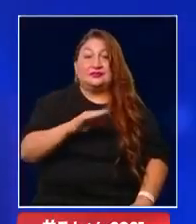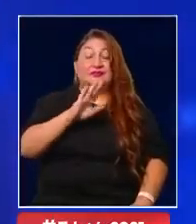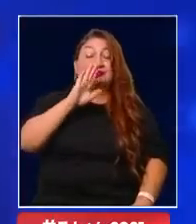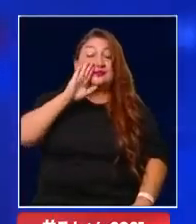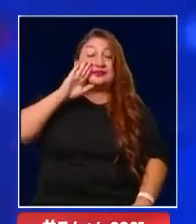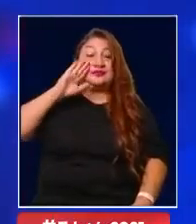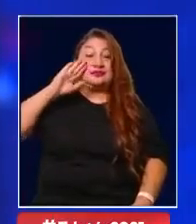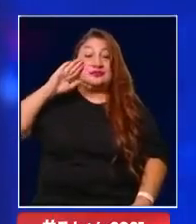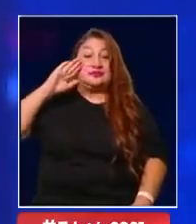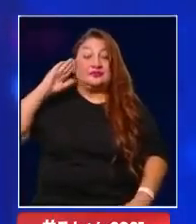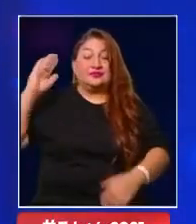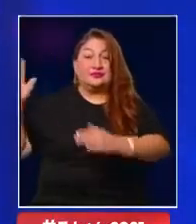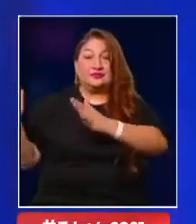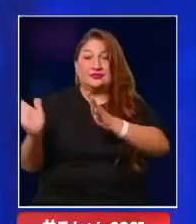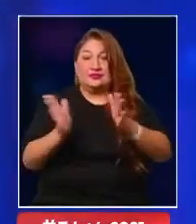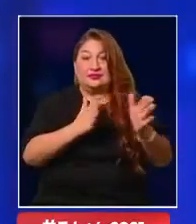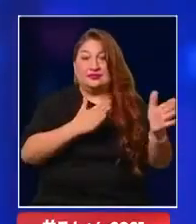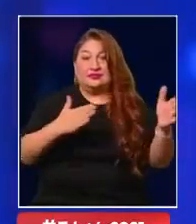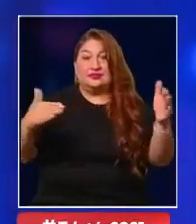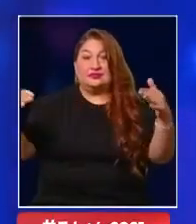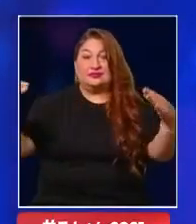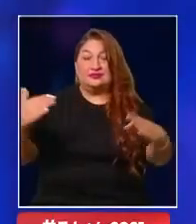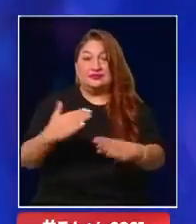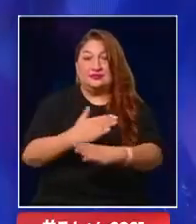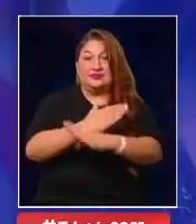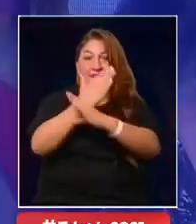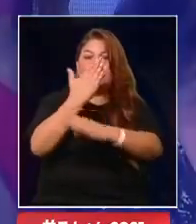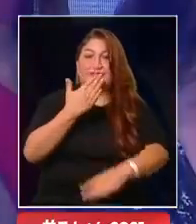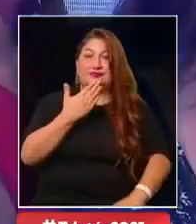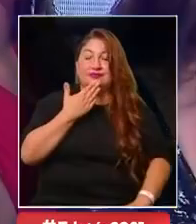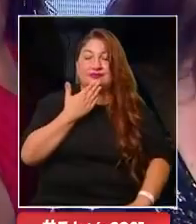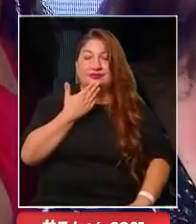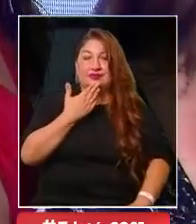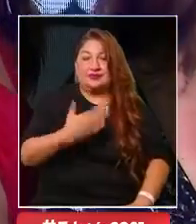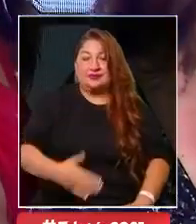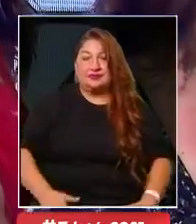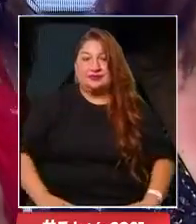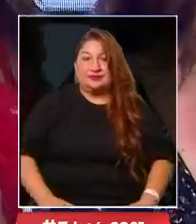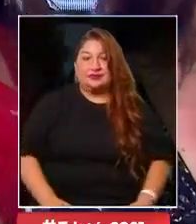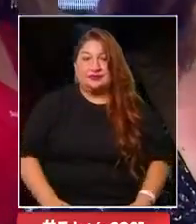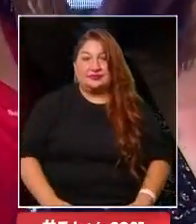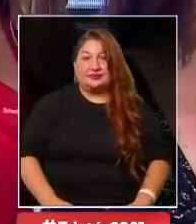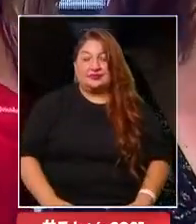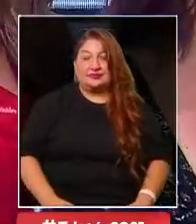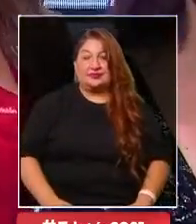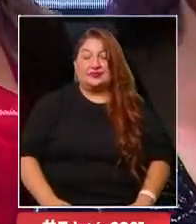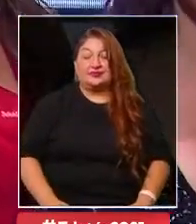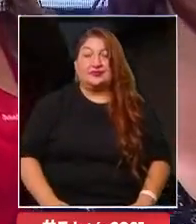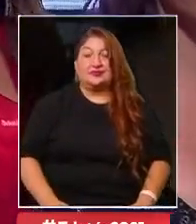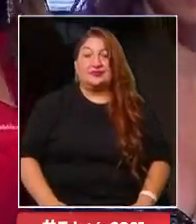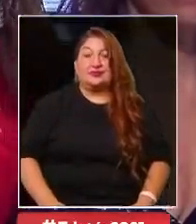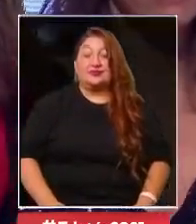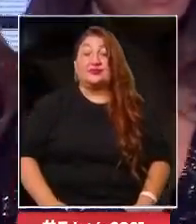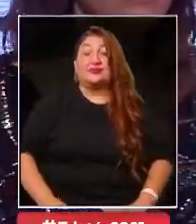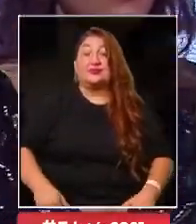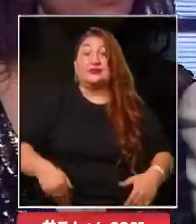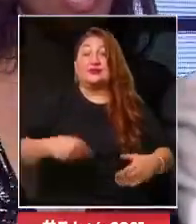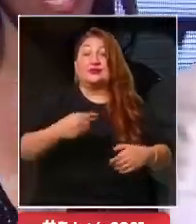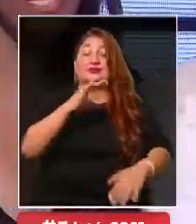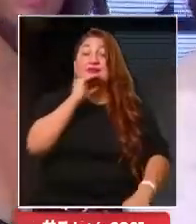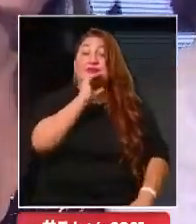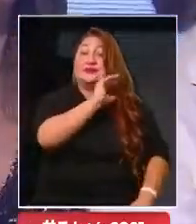puras risas se cruzan tan bien y